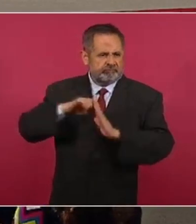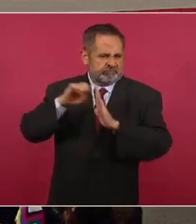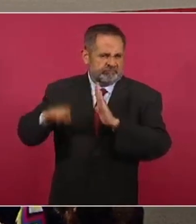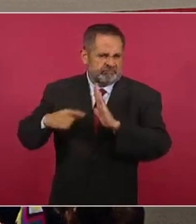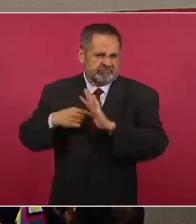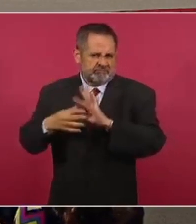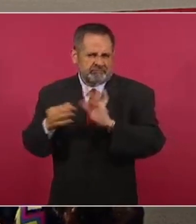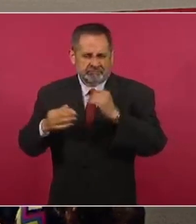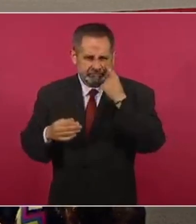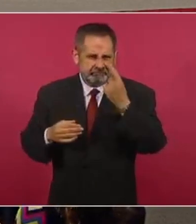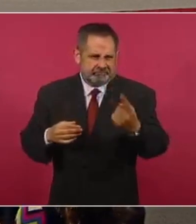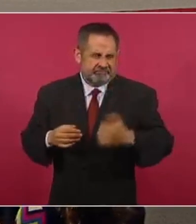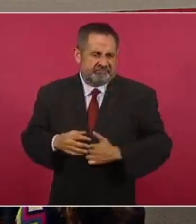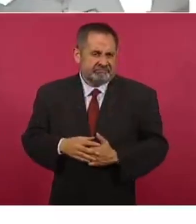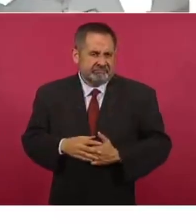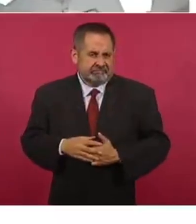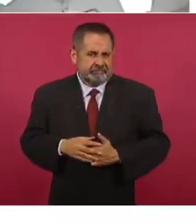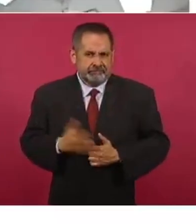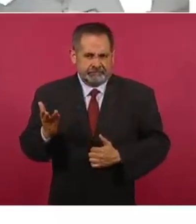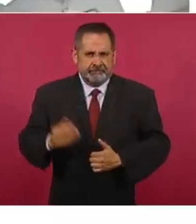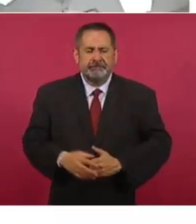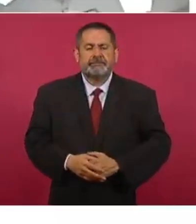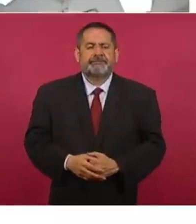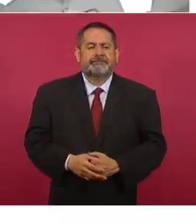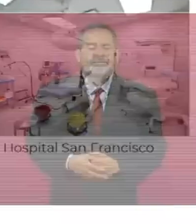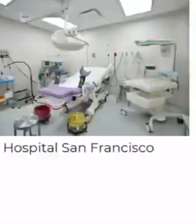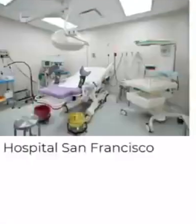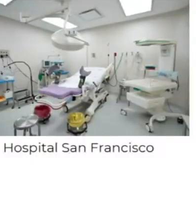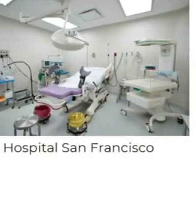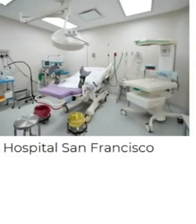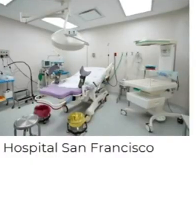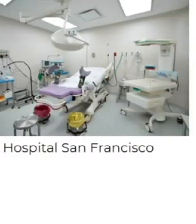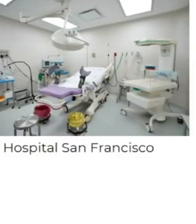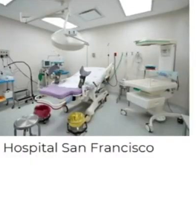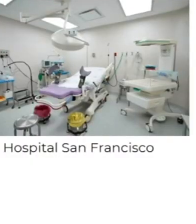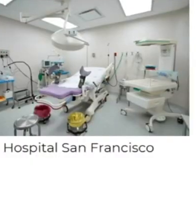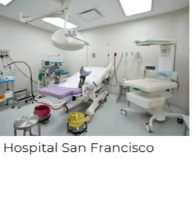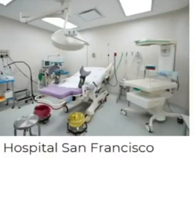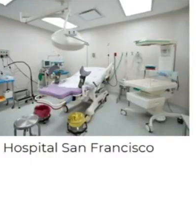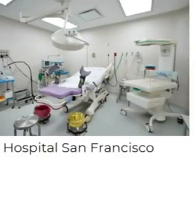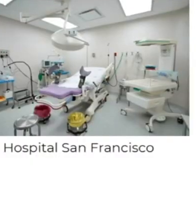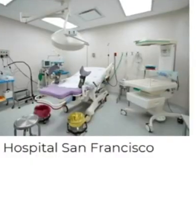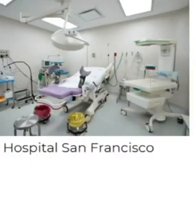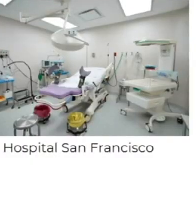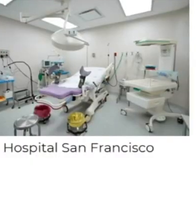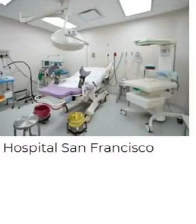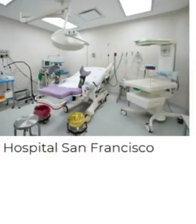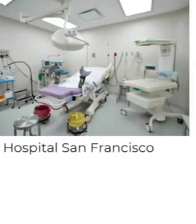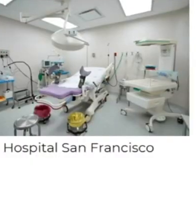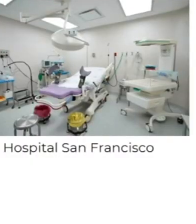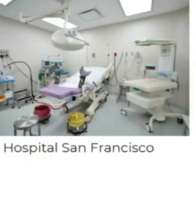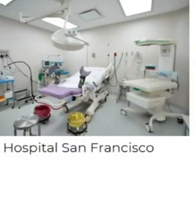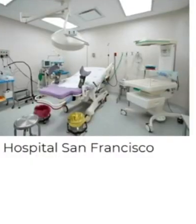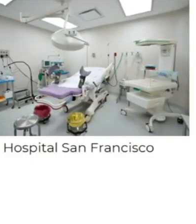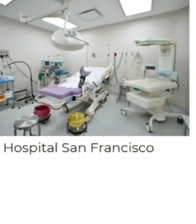esto es otro ejemplo de estos cambios verdaderos en el sistema de salud y no son no todos son grandes obras